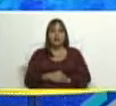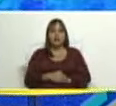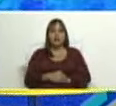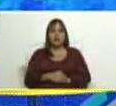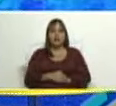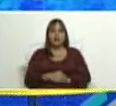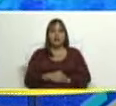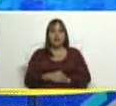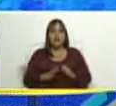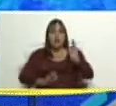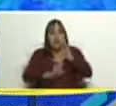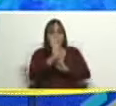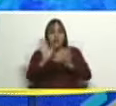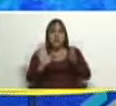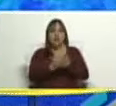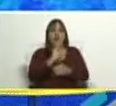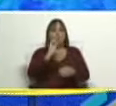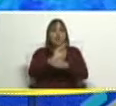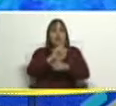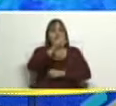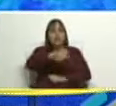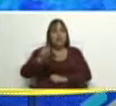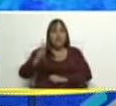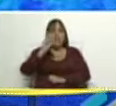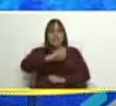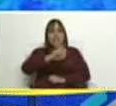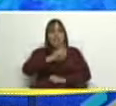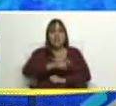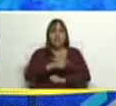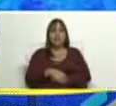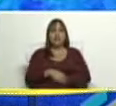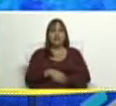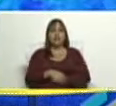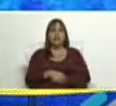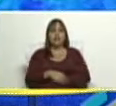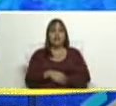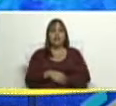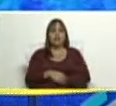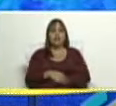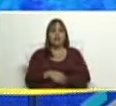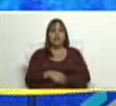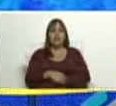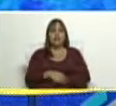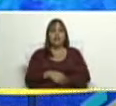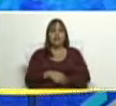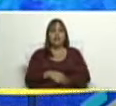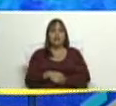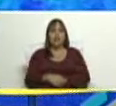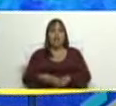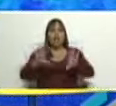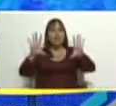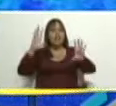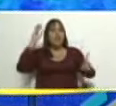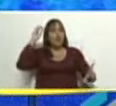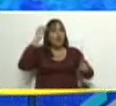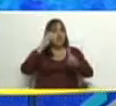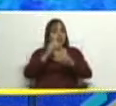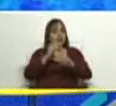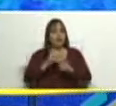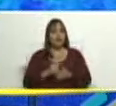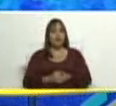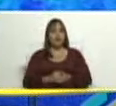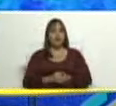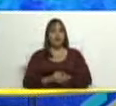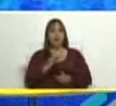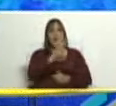Avanzar sobre la protección del que necesita. Son 10 vértices y